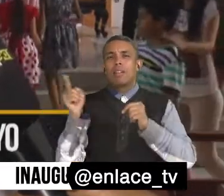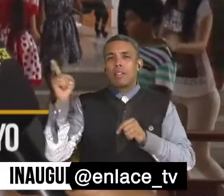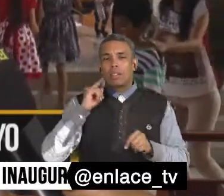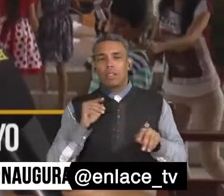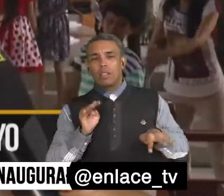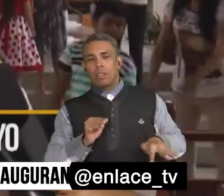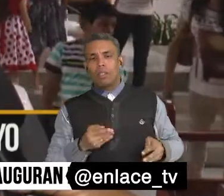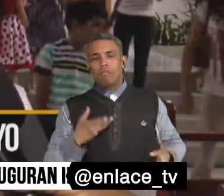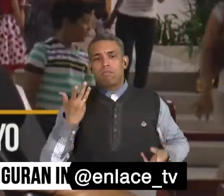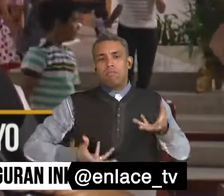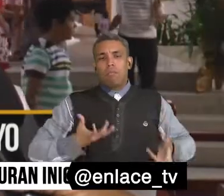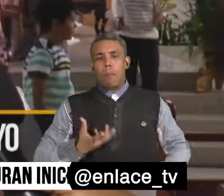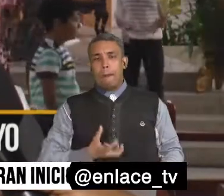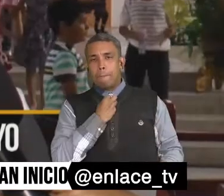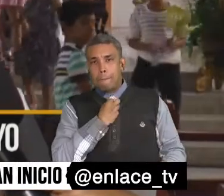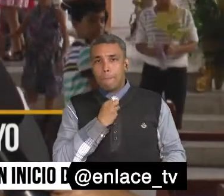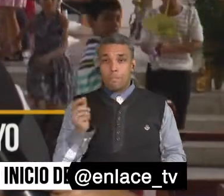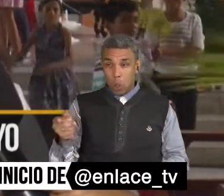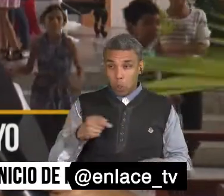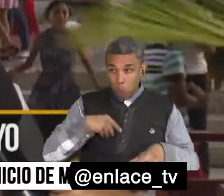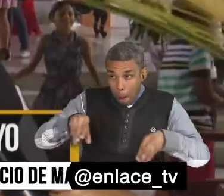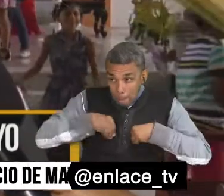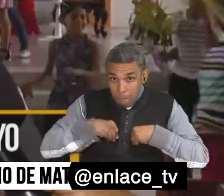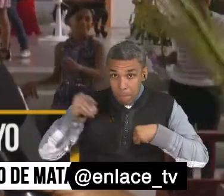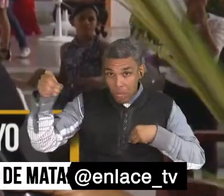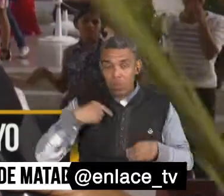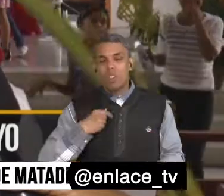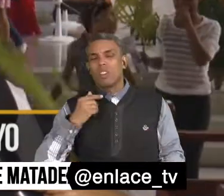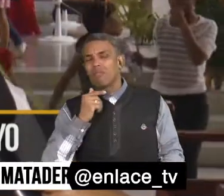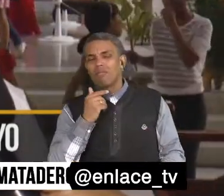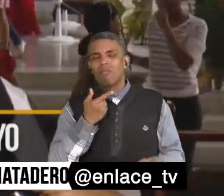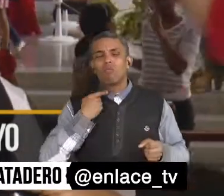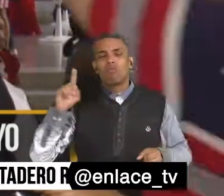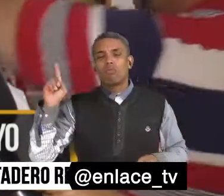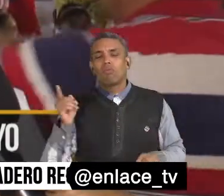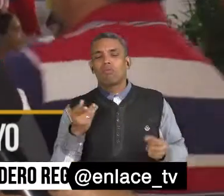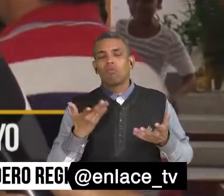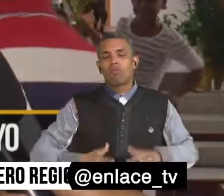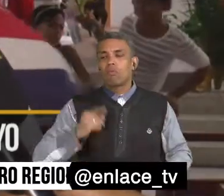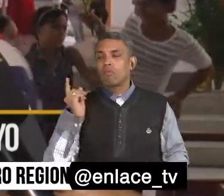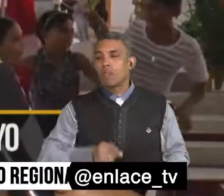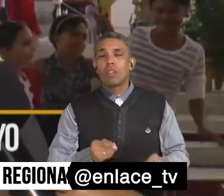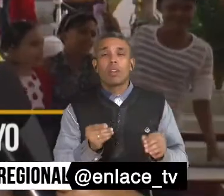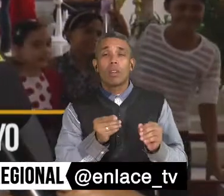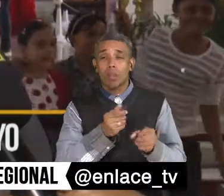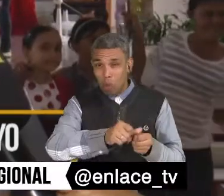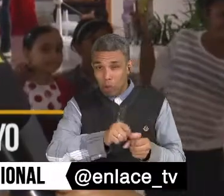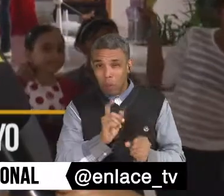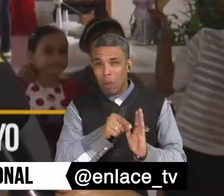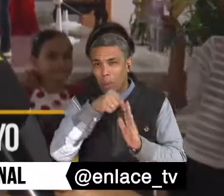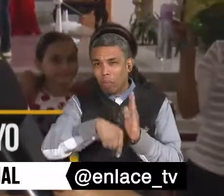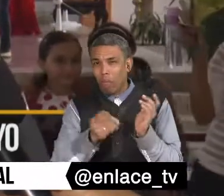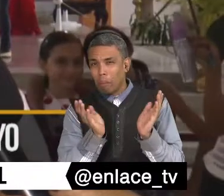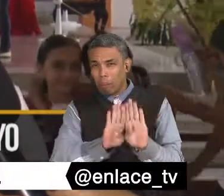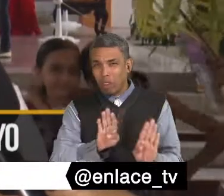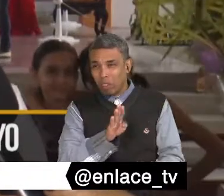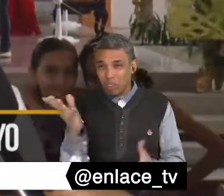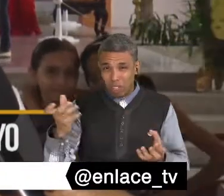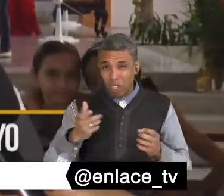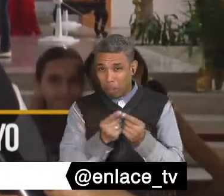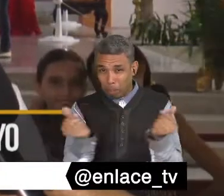refinería quede chatarrizada. Entonces, sin ningún distingo, unidos de la mano, vamos este 17 de mayo de